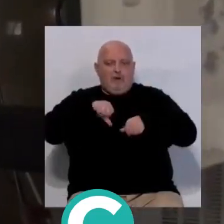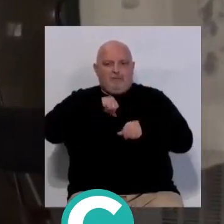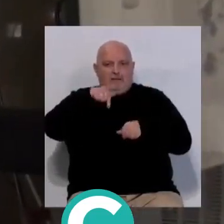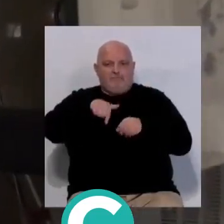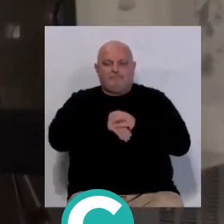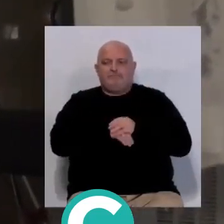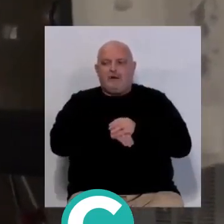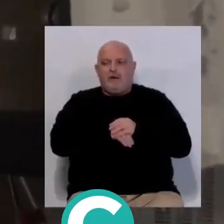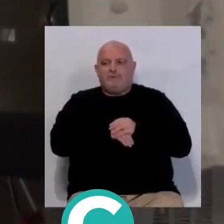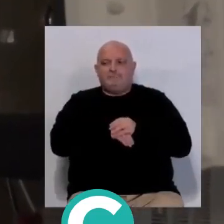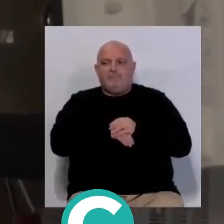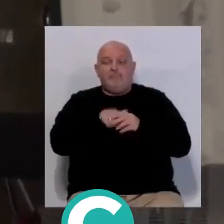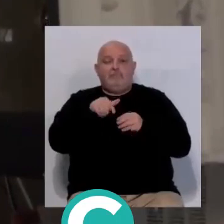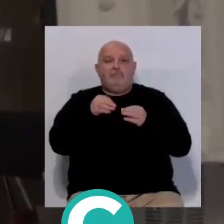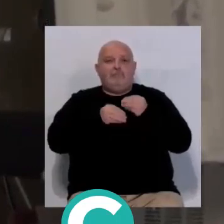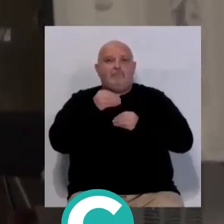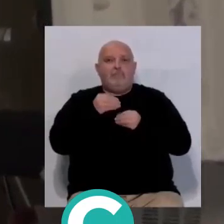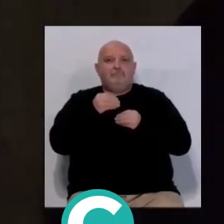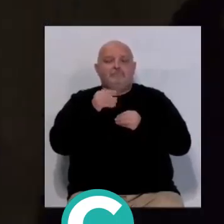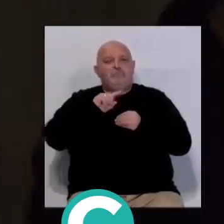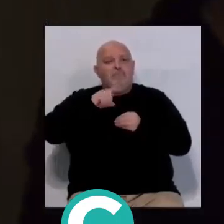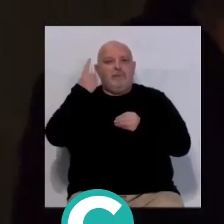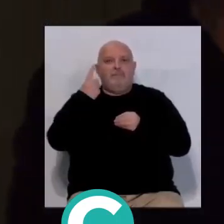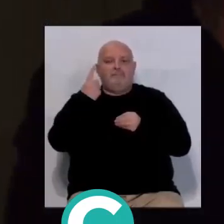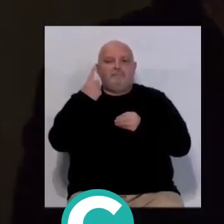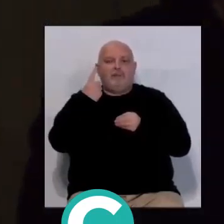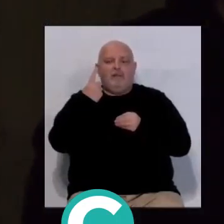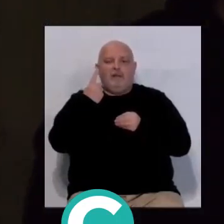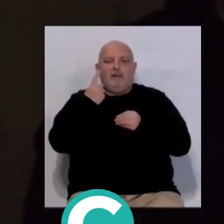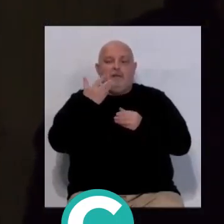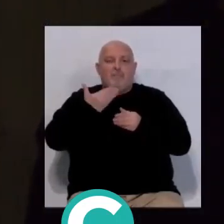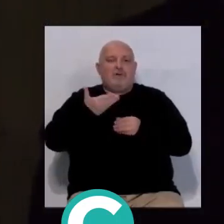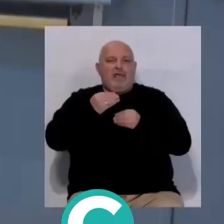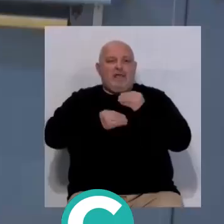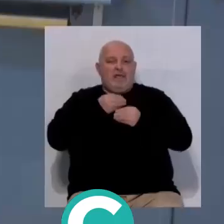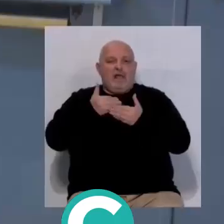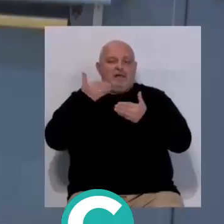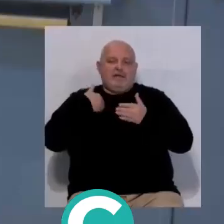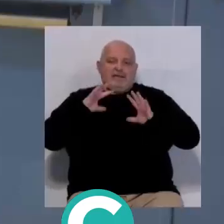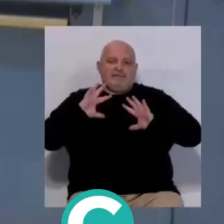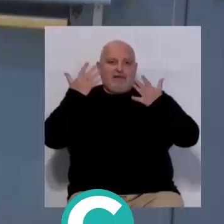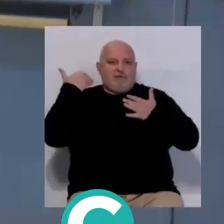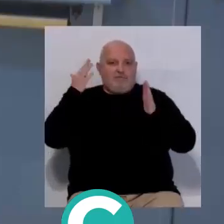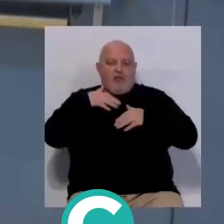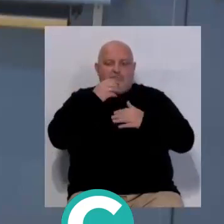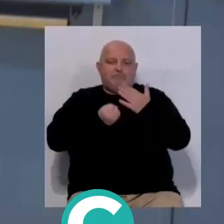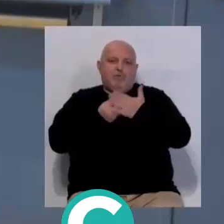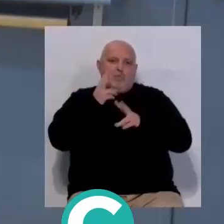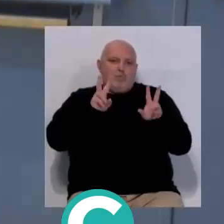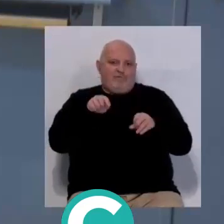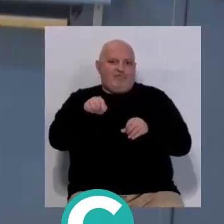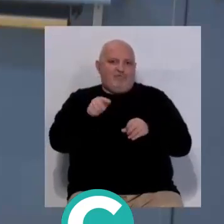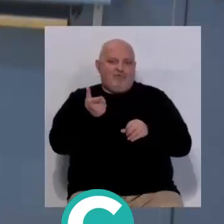hospital. Esa, digamos, es el primer escollo importante que había, ya lo hemos salvado, y el segundo escollo es